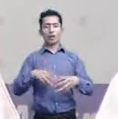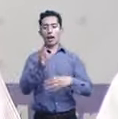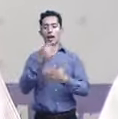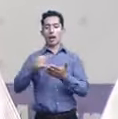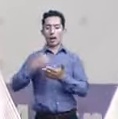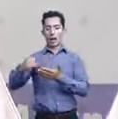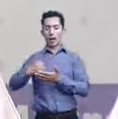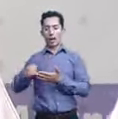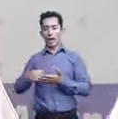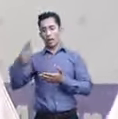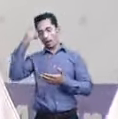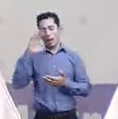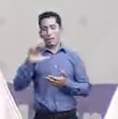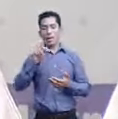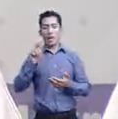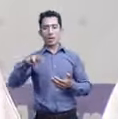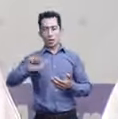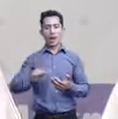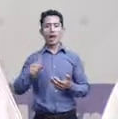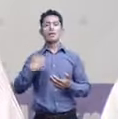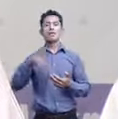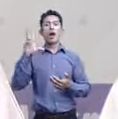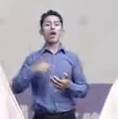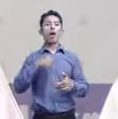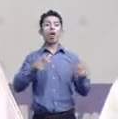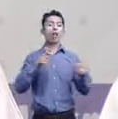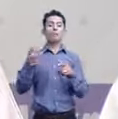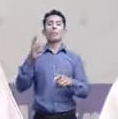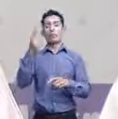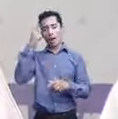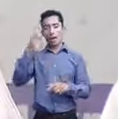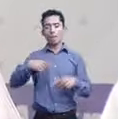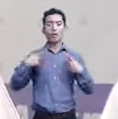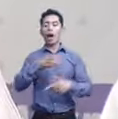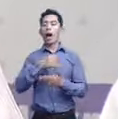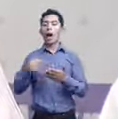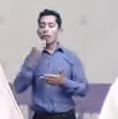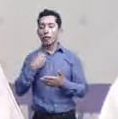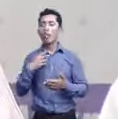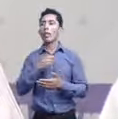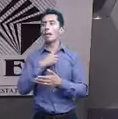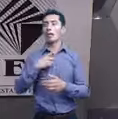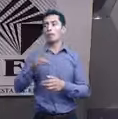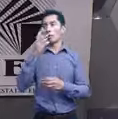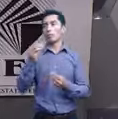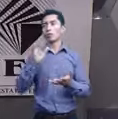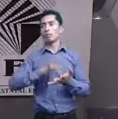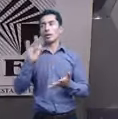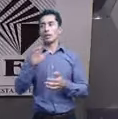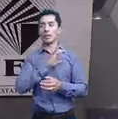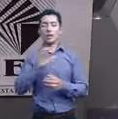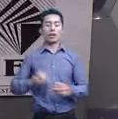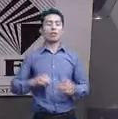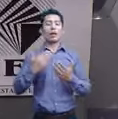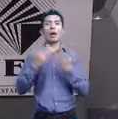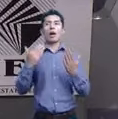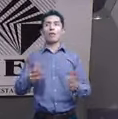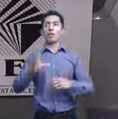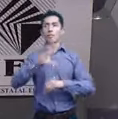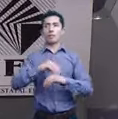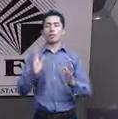terrenos municipales de Capellanía. No más coyotaje para nuestros campesinos. Muchísimas gracias, candidato. Ahora